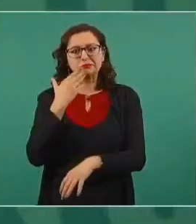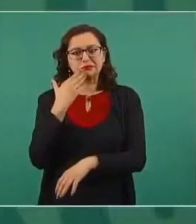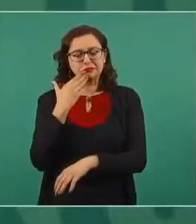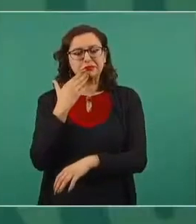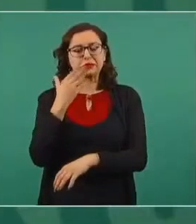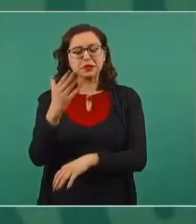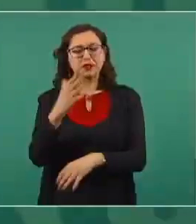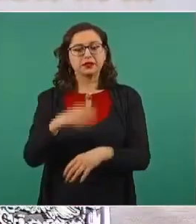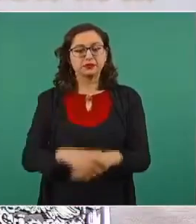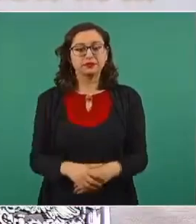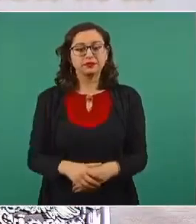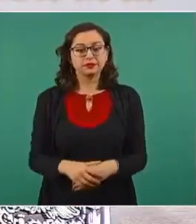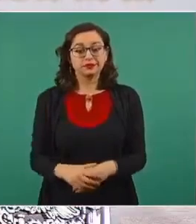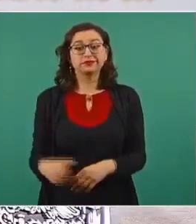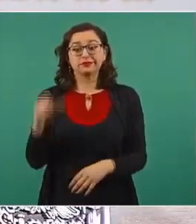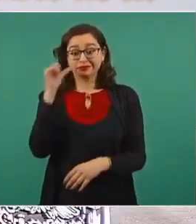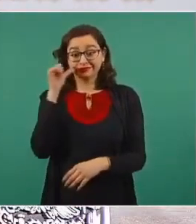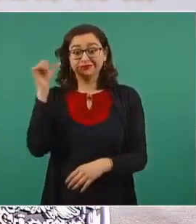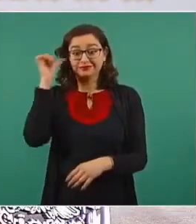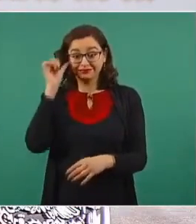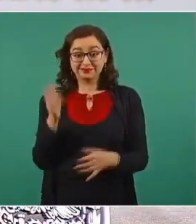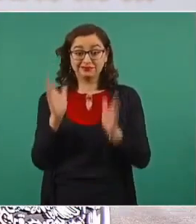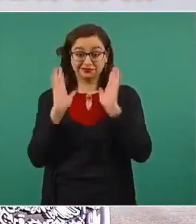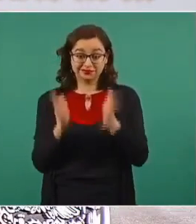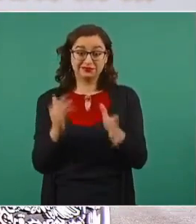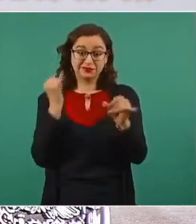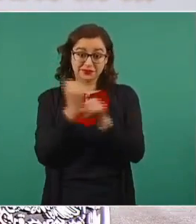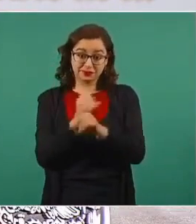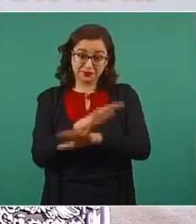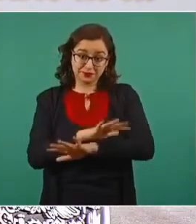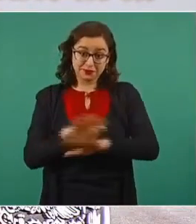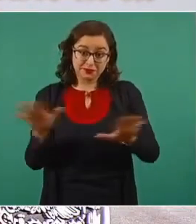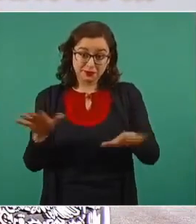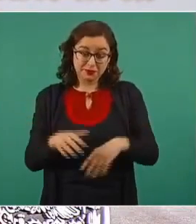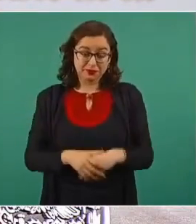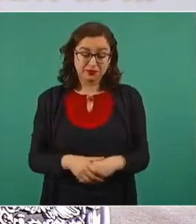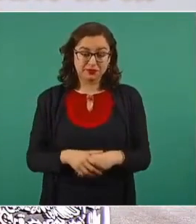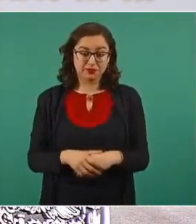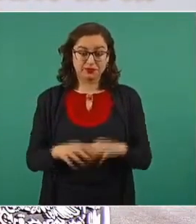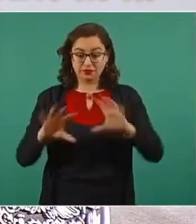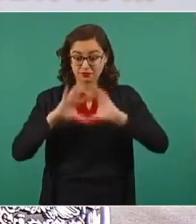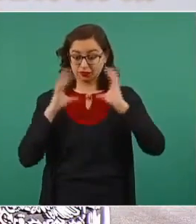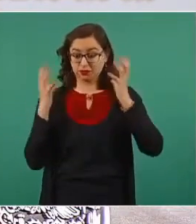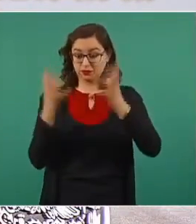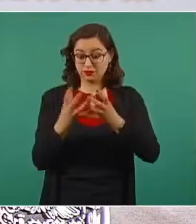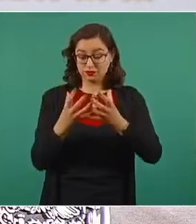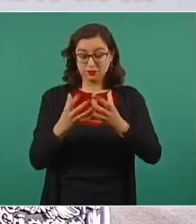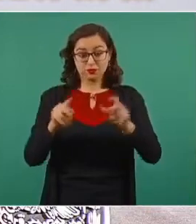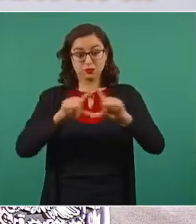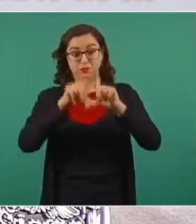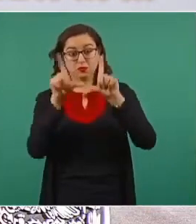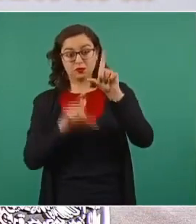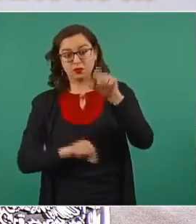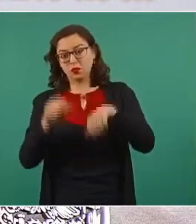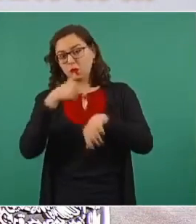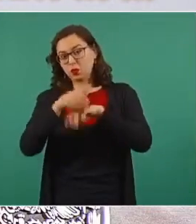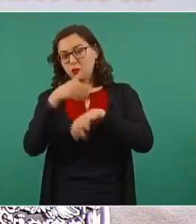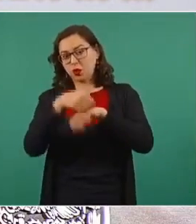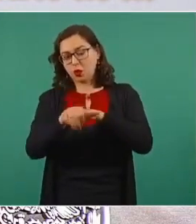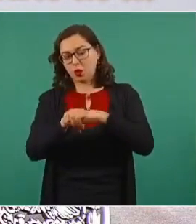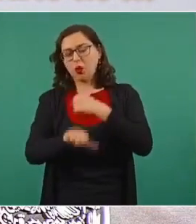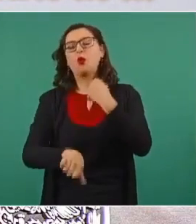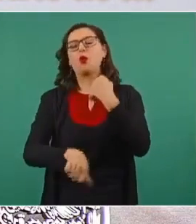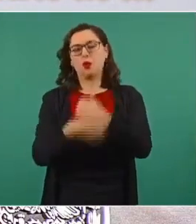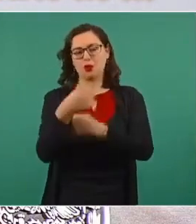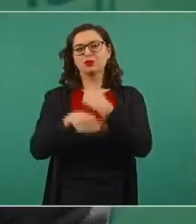país. Ayer se dio a conocer que México ocupaba el lugar 11 en el mundo como receptor